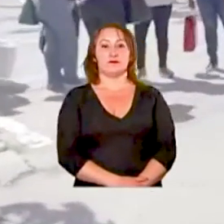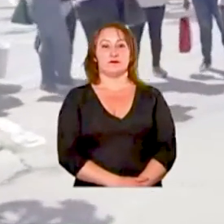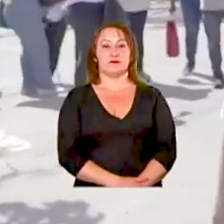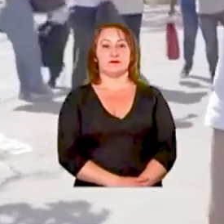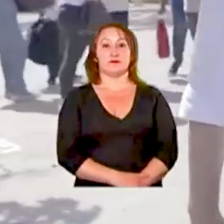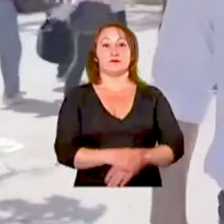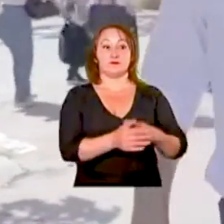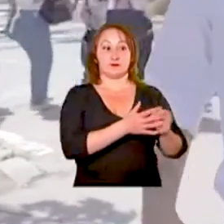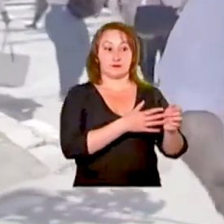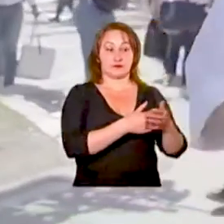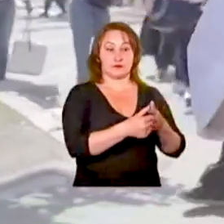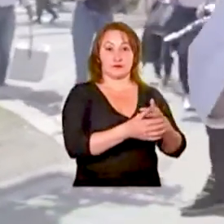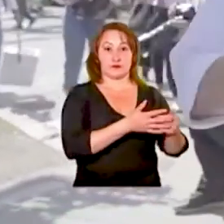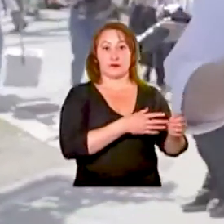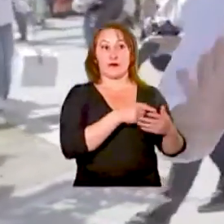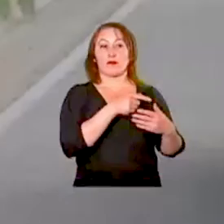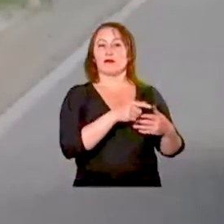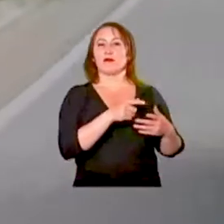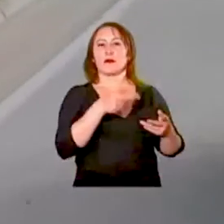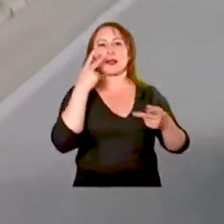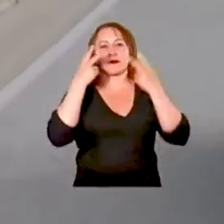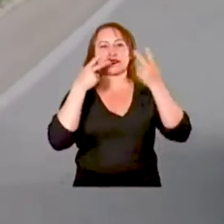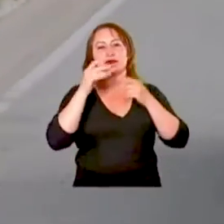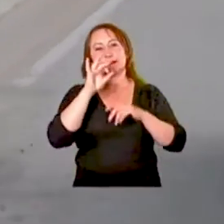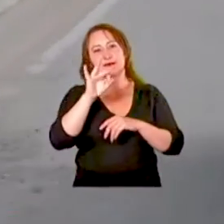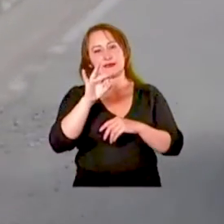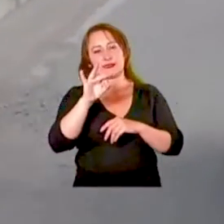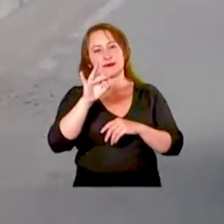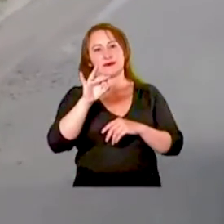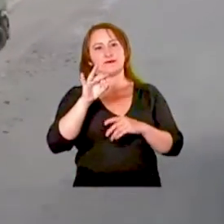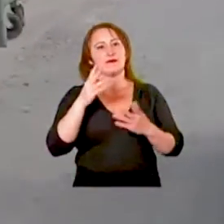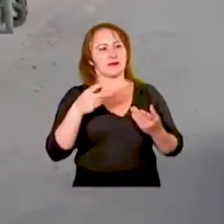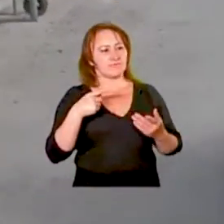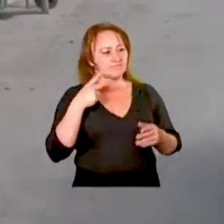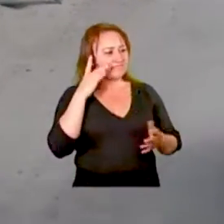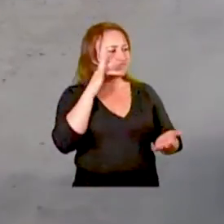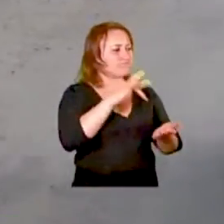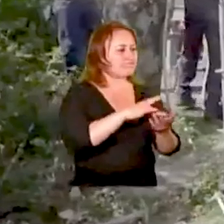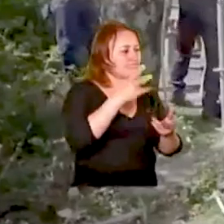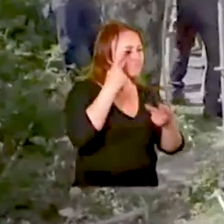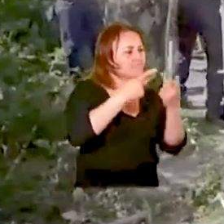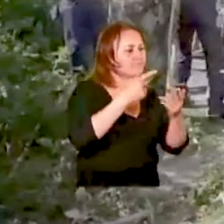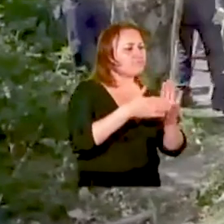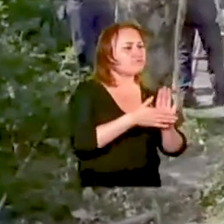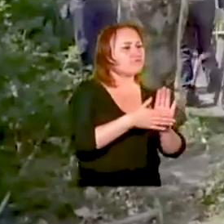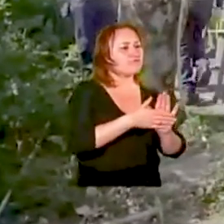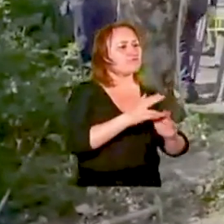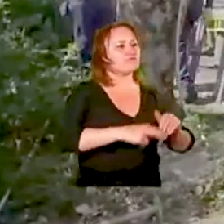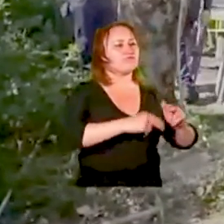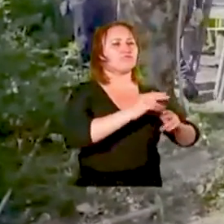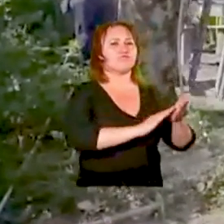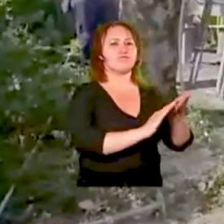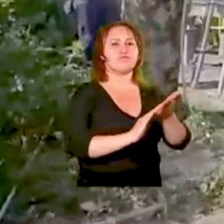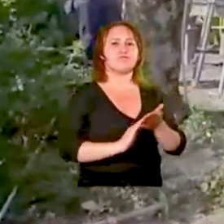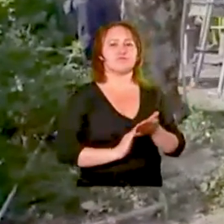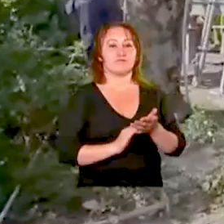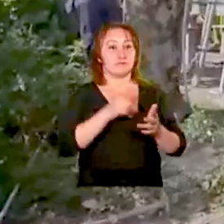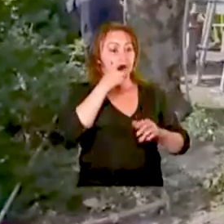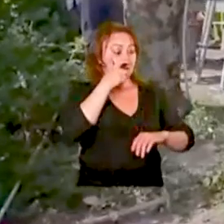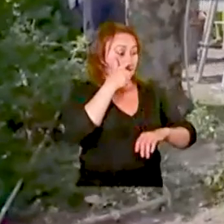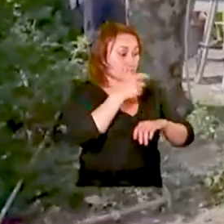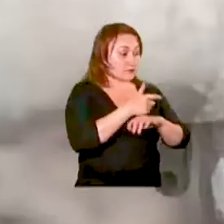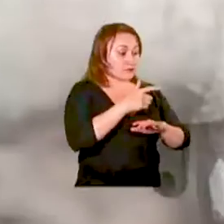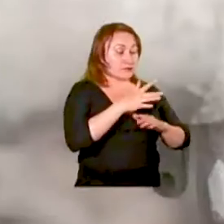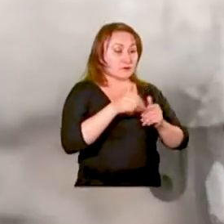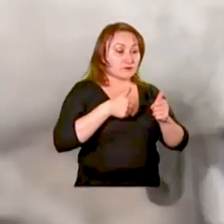En San Andrés, realizamos 3 visitas a Providencia para verificar el avance de la reconstrucción. vigilamos e hicimos seguimiento a